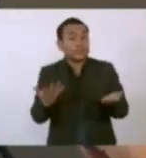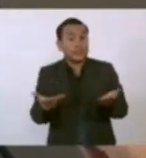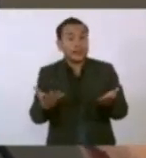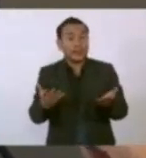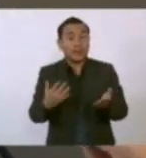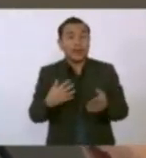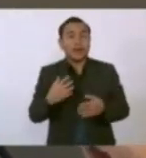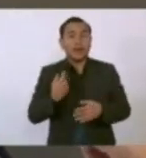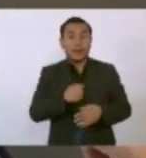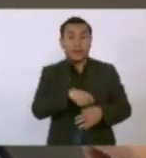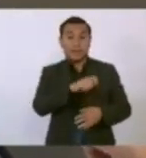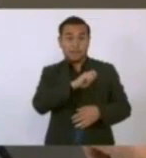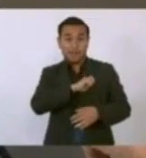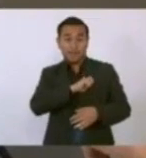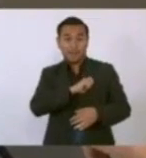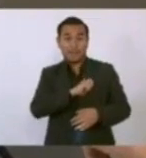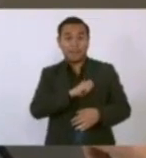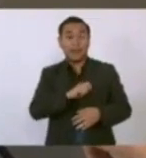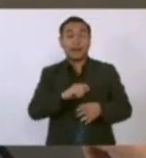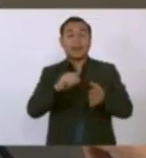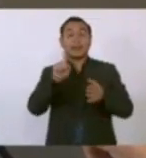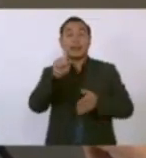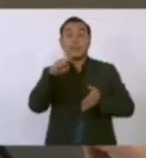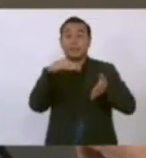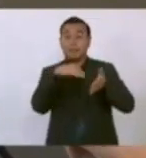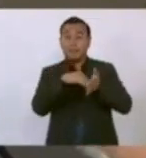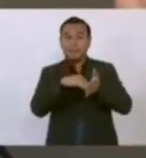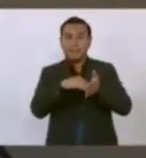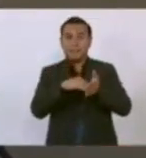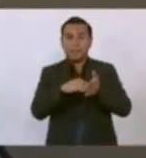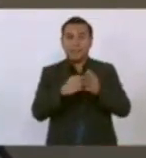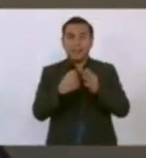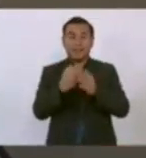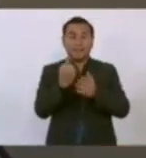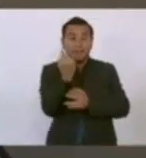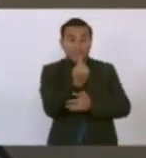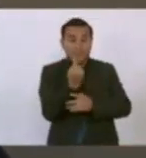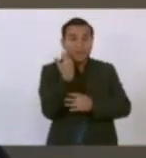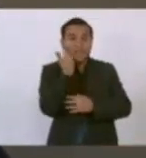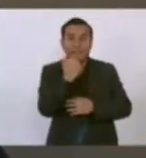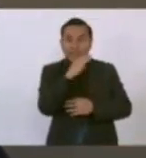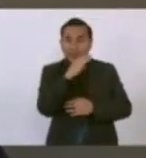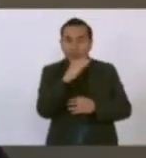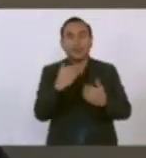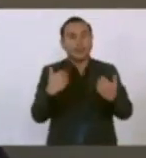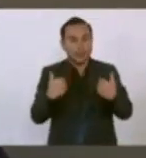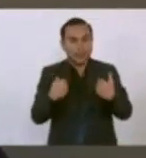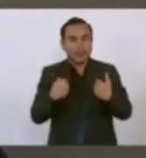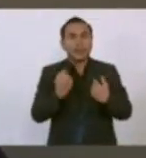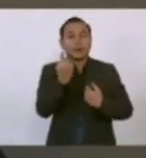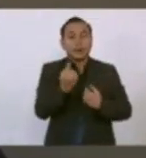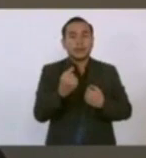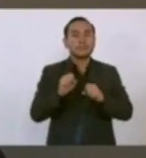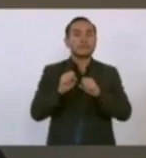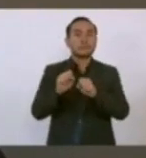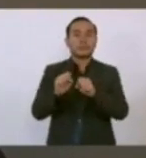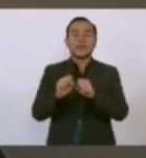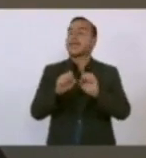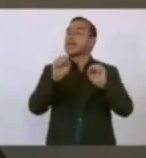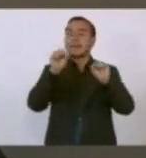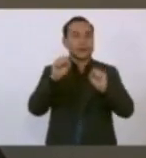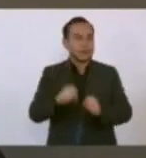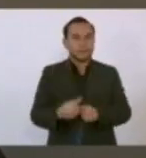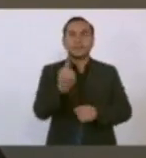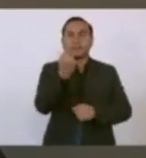España de 1,000 casos, y ahora está mucho más alto que eso, y además hay ya fallecimientos, etcétera, decidimos cerrar el ingreso de personas